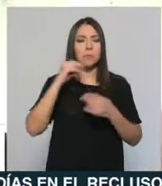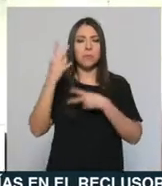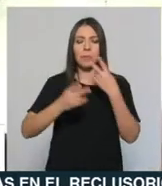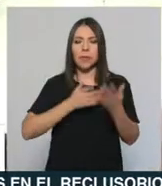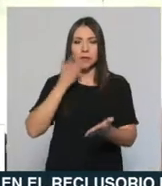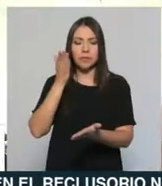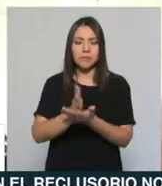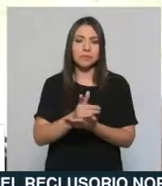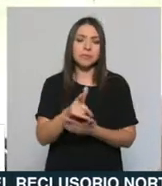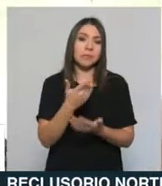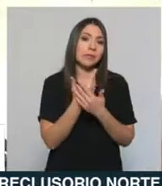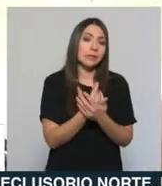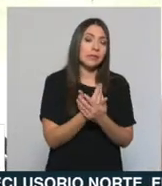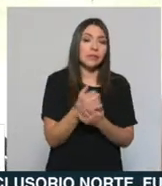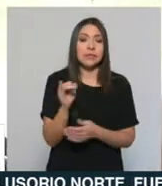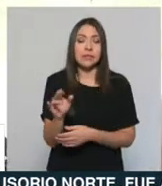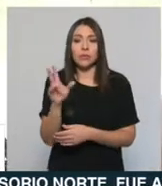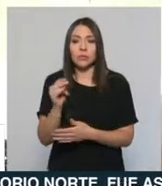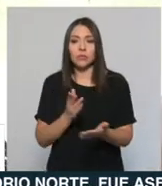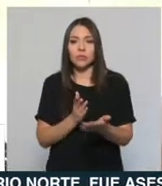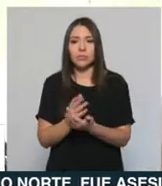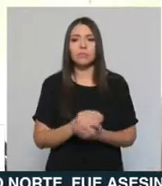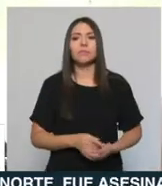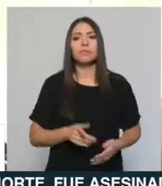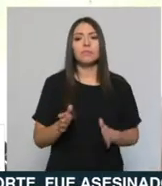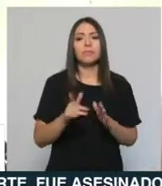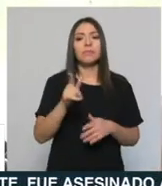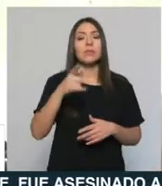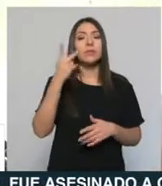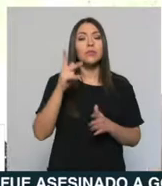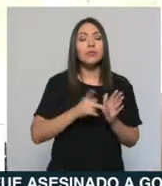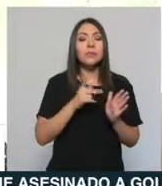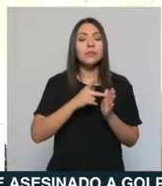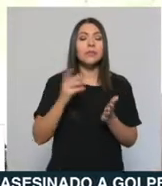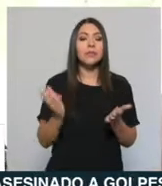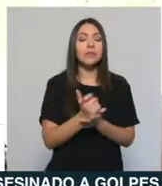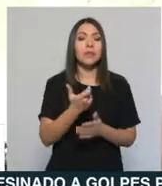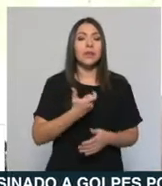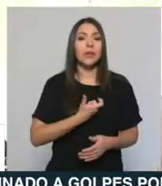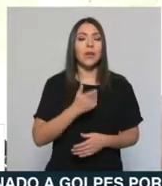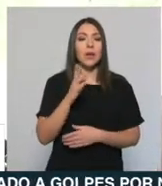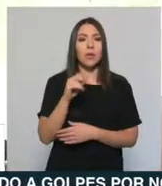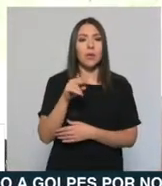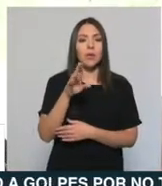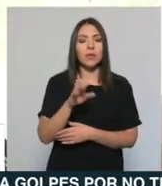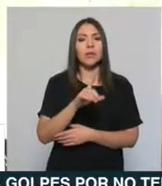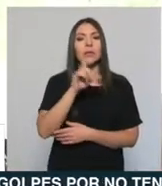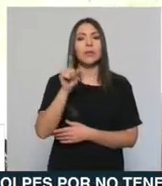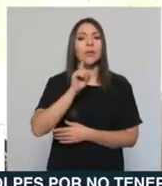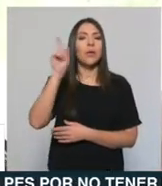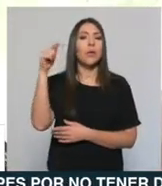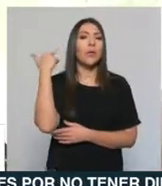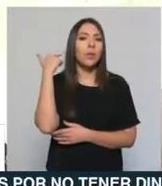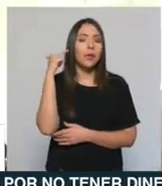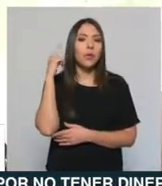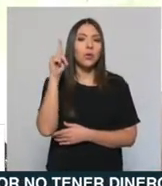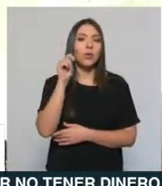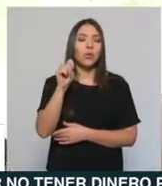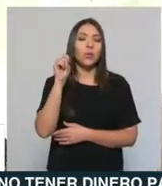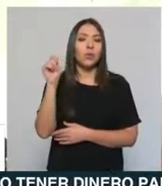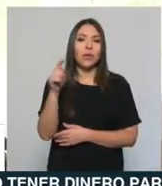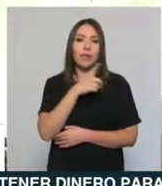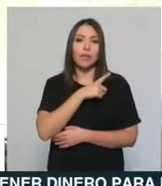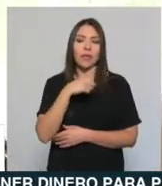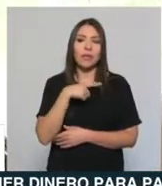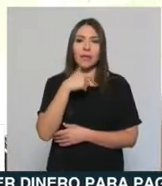la medalla de bronce, ya 2 veces ahí seguidos, ya en Guadalajara, en Toronto. Ya tenemos que estar en el podio,